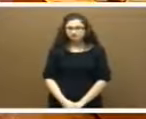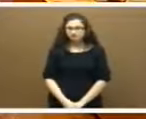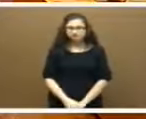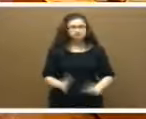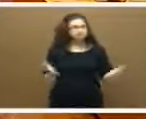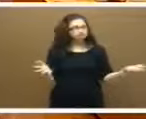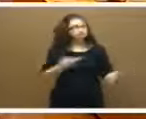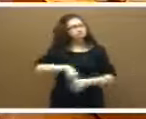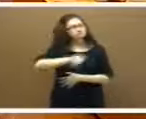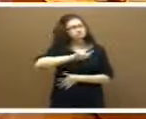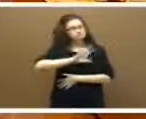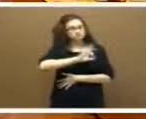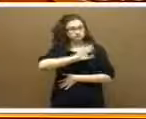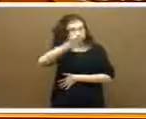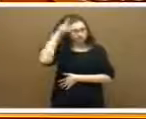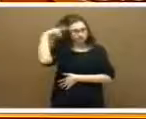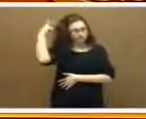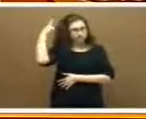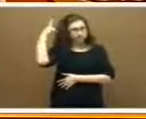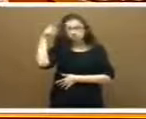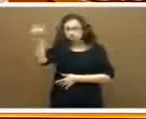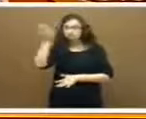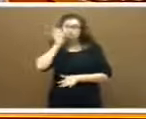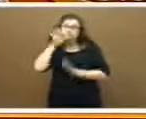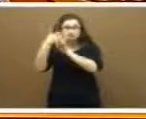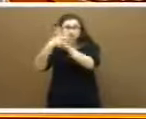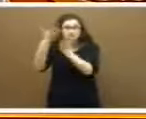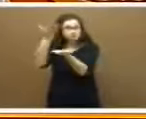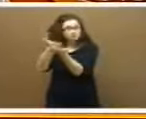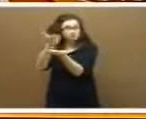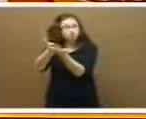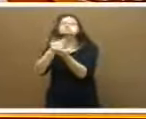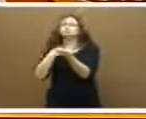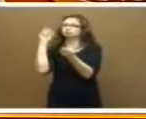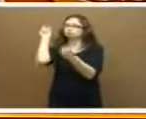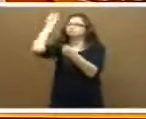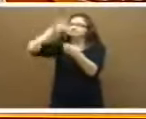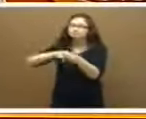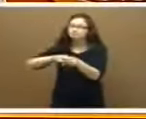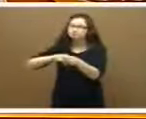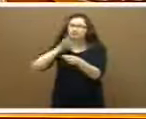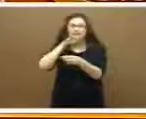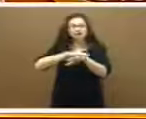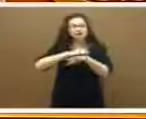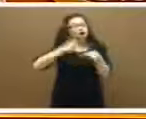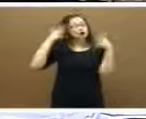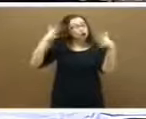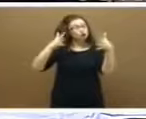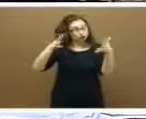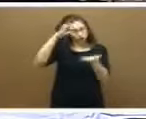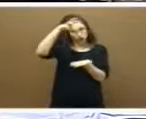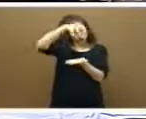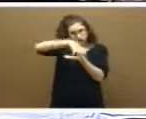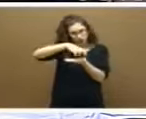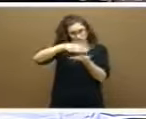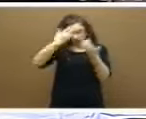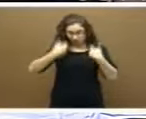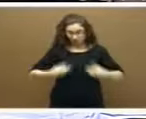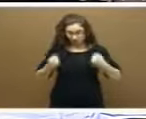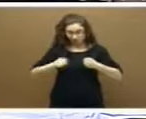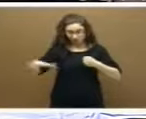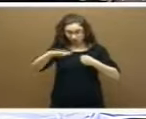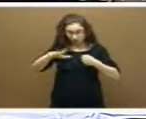Nos sumamos, señor Escobar, a esa petición para que se animen los consejos de salud de zona a través del Gobierno de Extremadura para